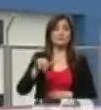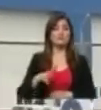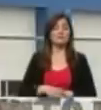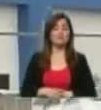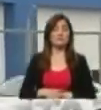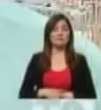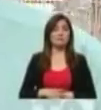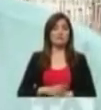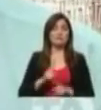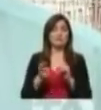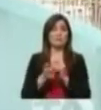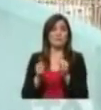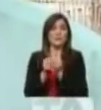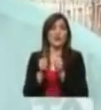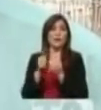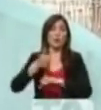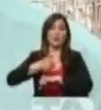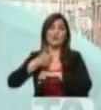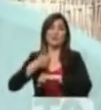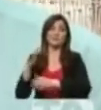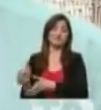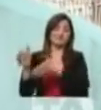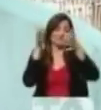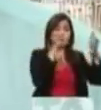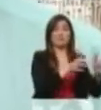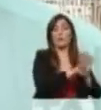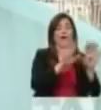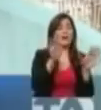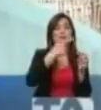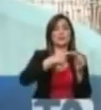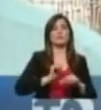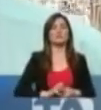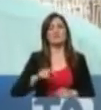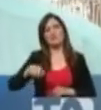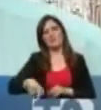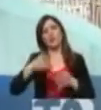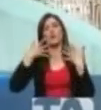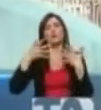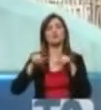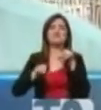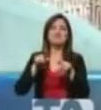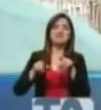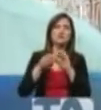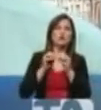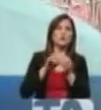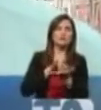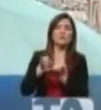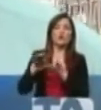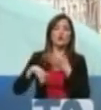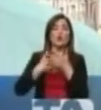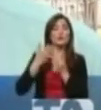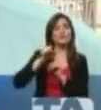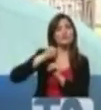lo único que se trasladará será la comandancia. Aquí en Guayaquil están destinados cierto número de aeronaves, inclusive todo el